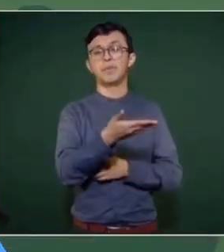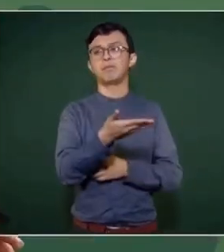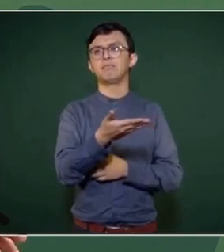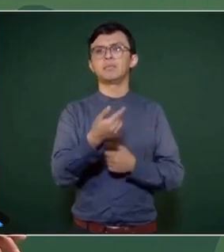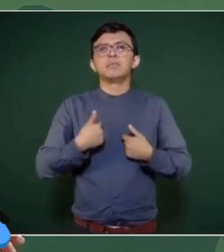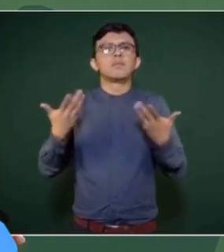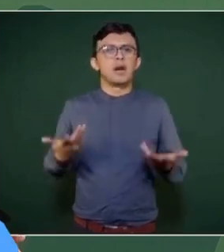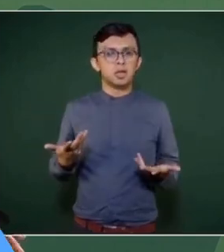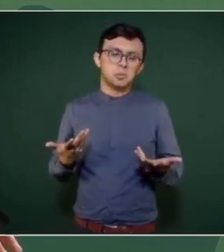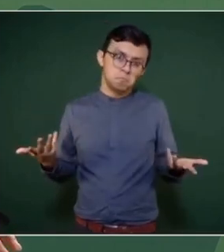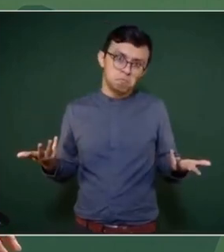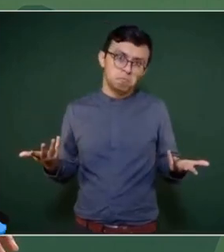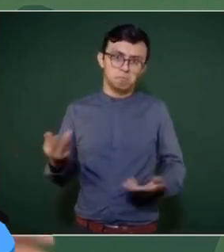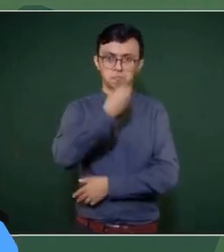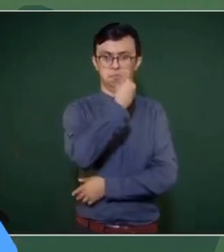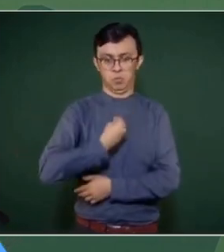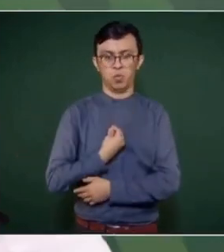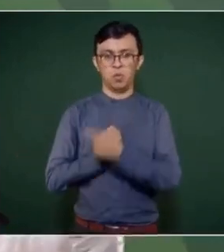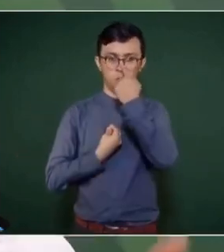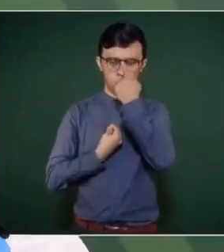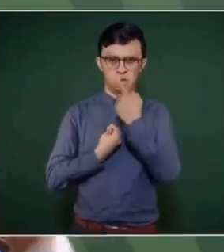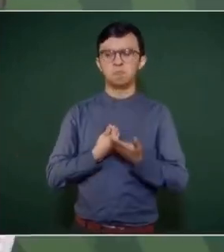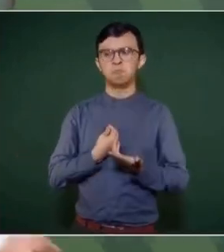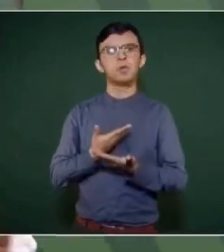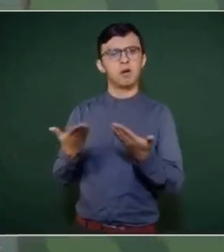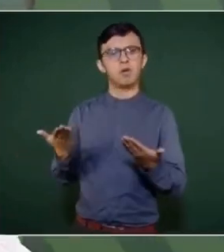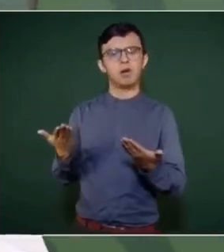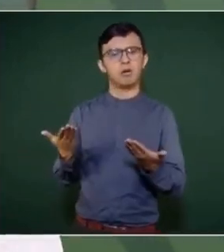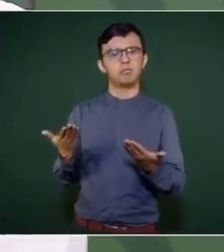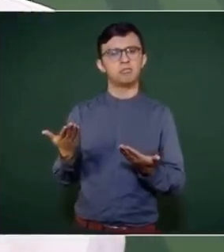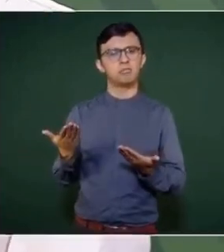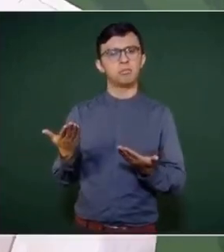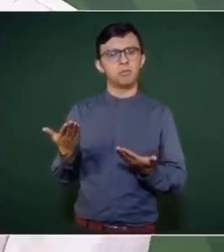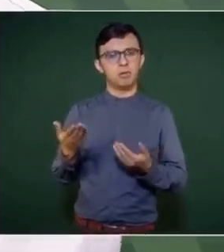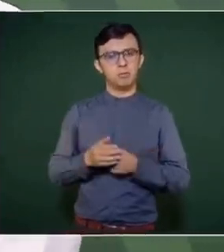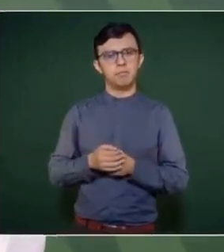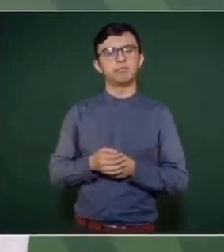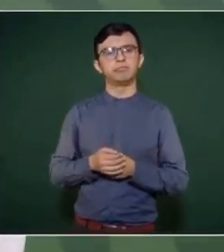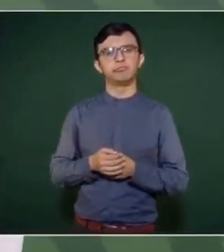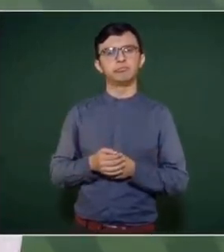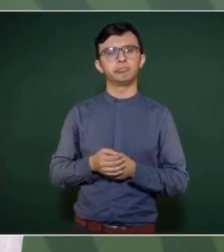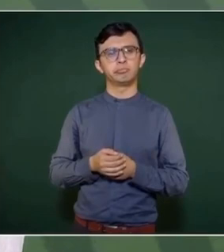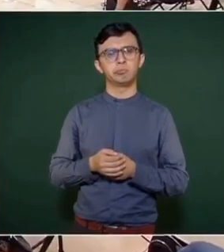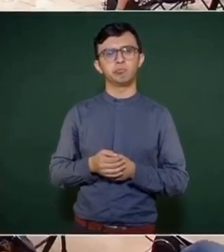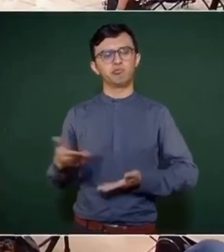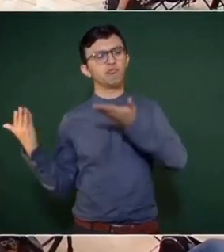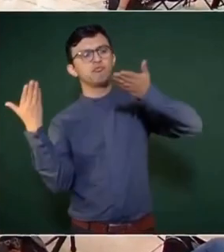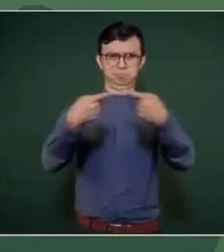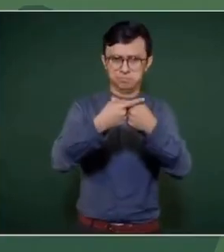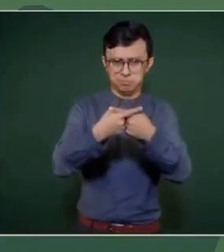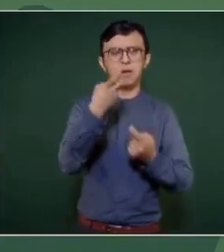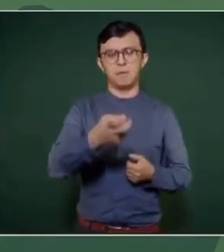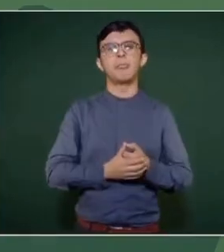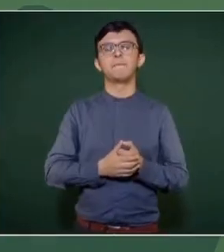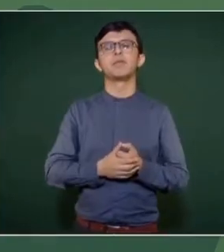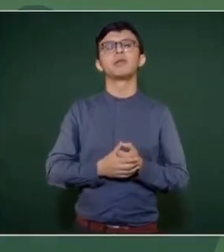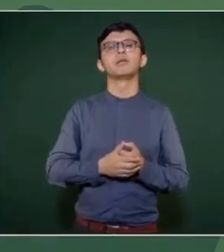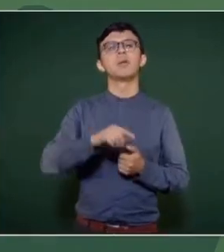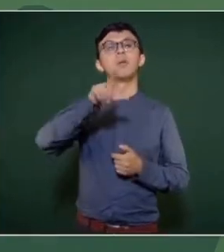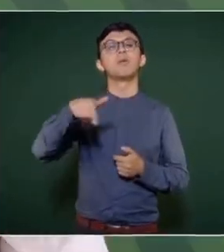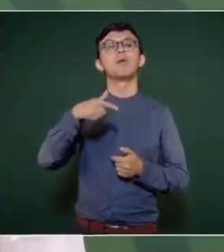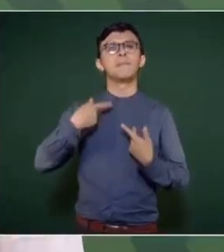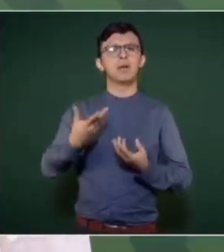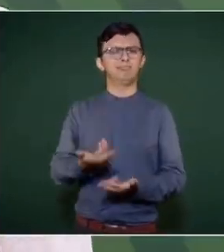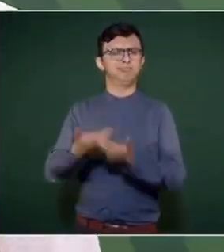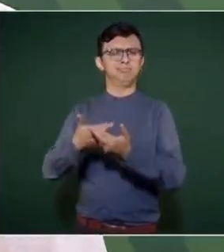pues lo único que queda es mostrar pues que se trata de una manipulación. Entonces todos se sorprendieron, que porque